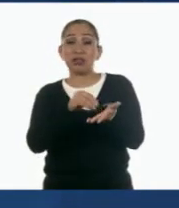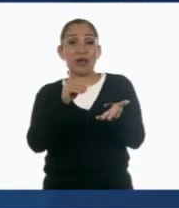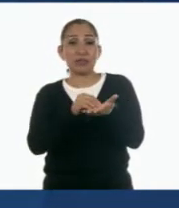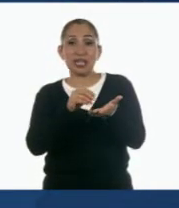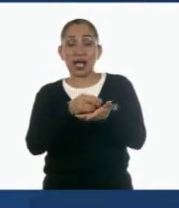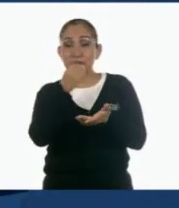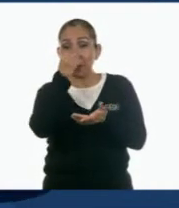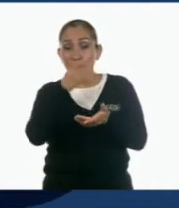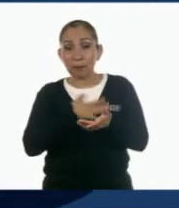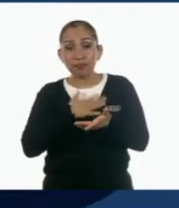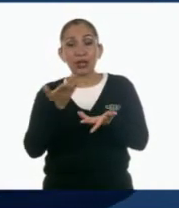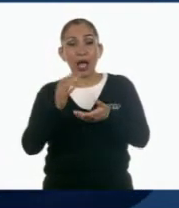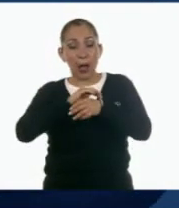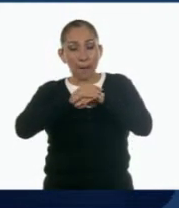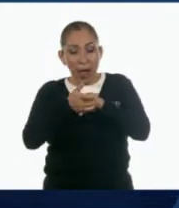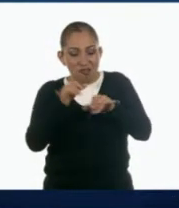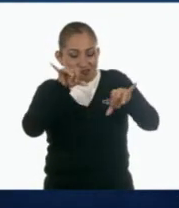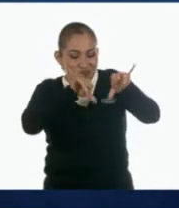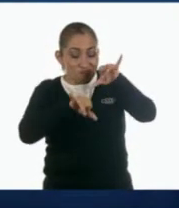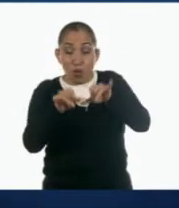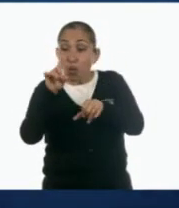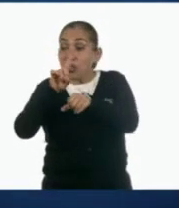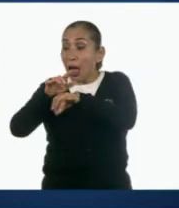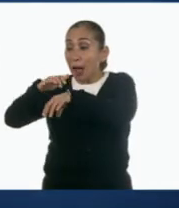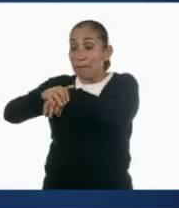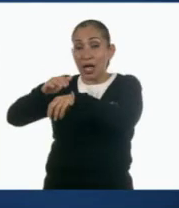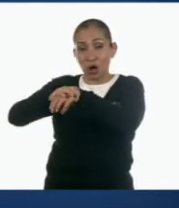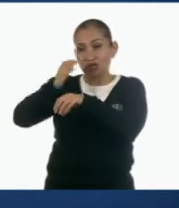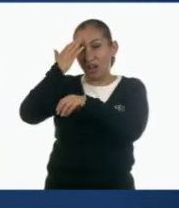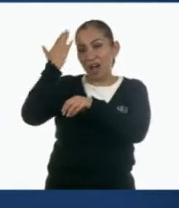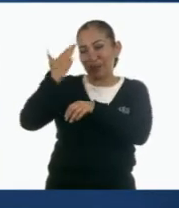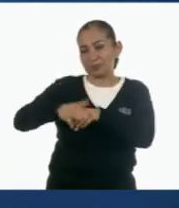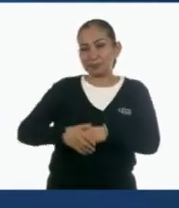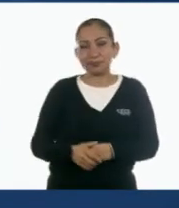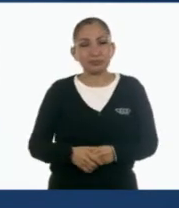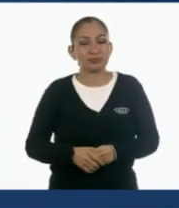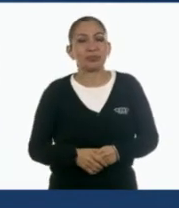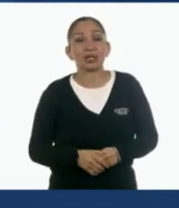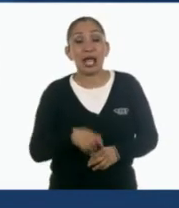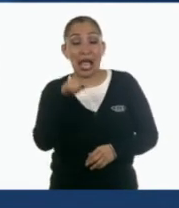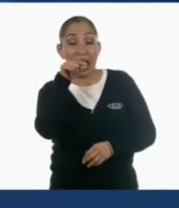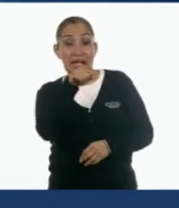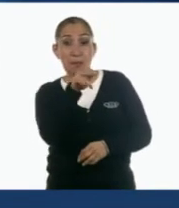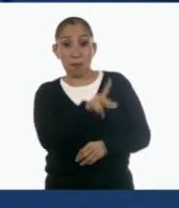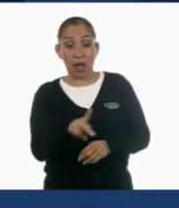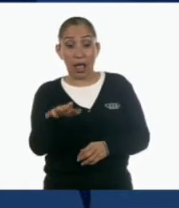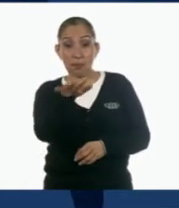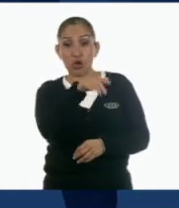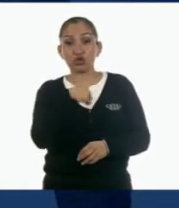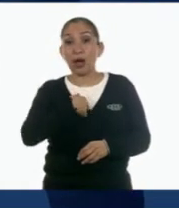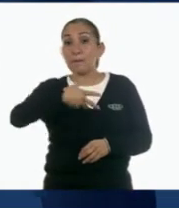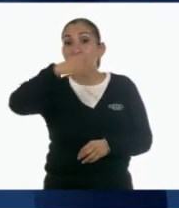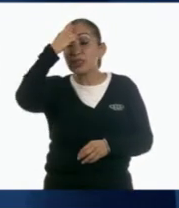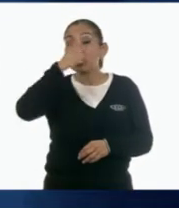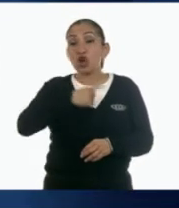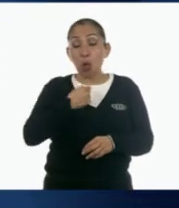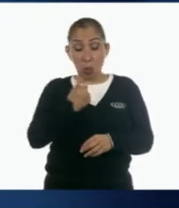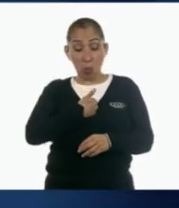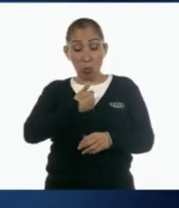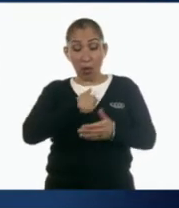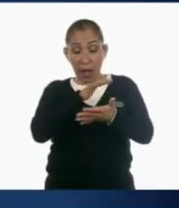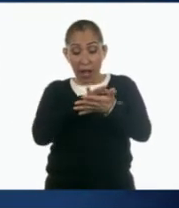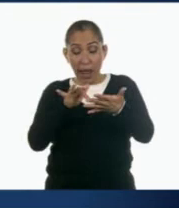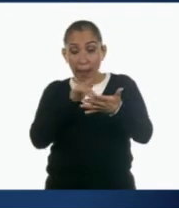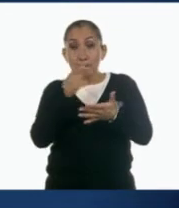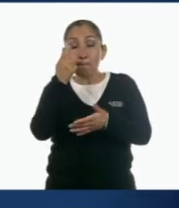lociones, unturas y brebajes que algunos de mis amigos conocen. Allí en ese pueblo aprendí sola a leer y